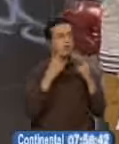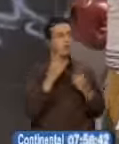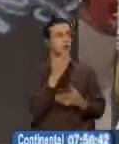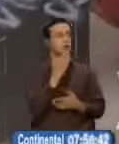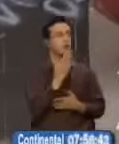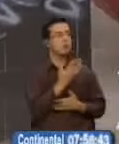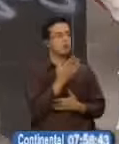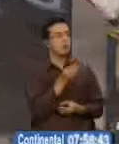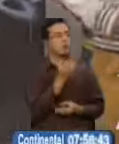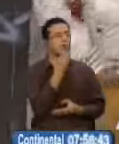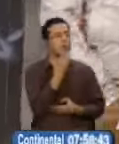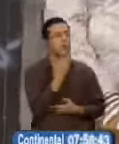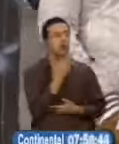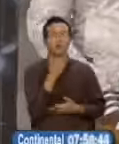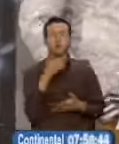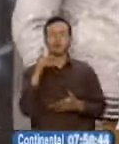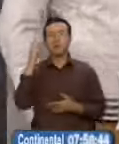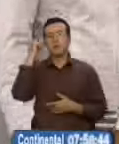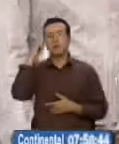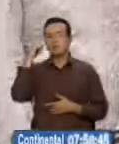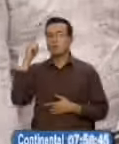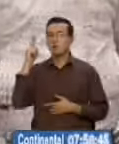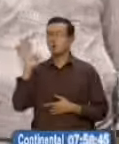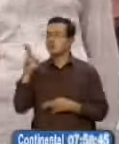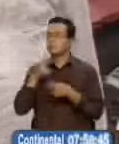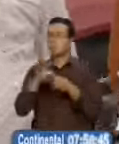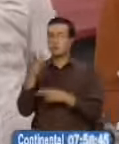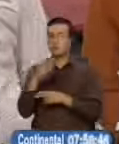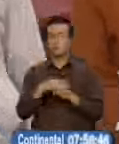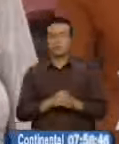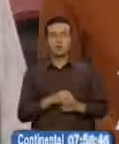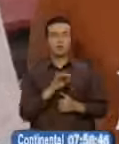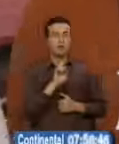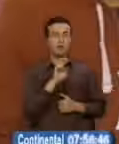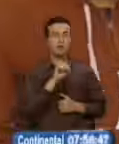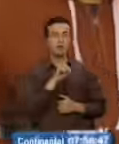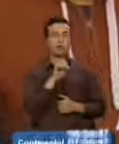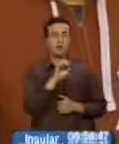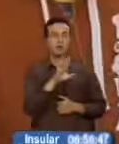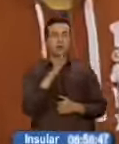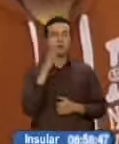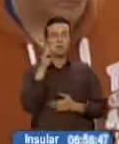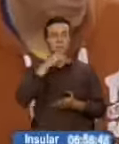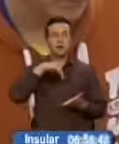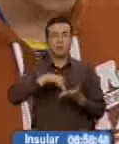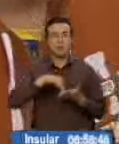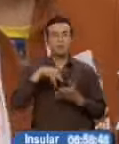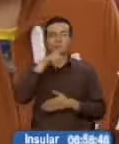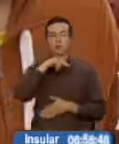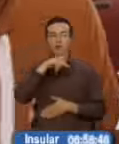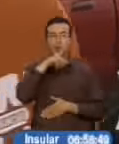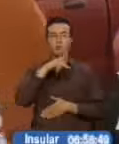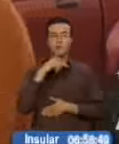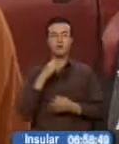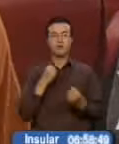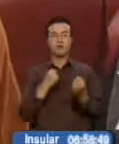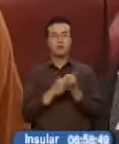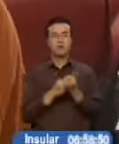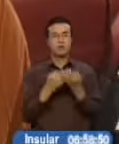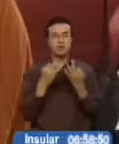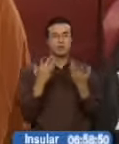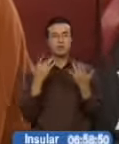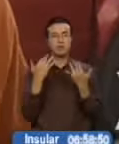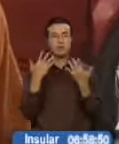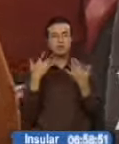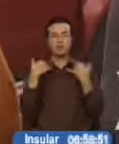de igual manera nos gustaría saber qué esperan de este partido. Su nombre, bienvenido. Fernando Avellán, vengo de Manabí, de Puerto Viejo.